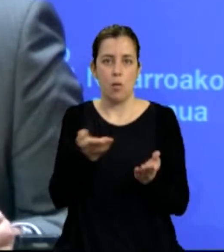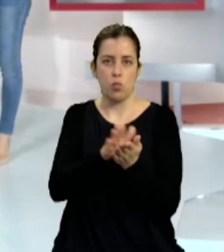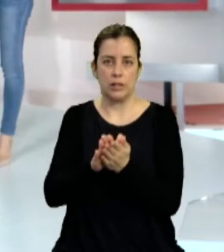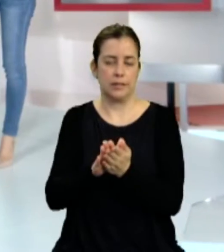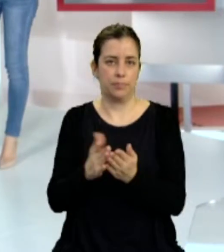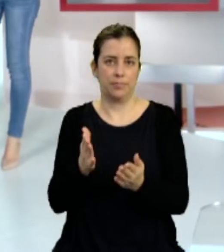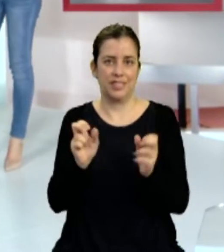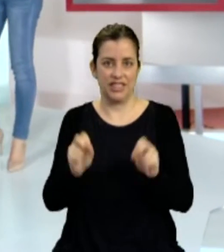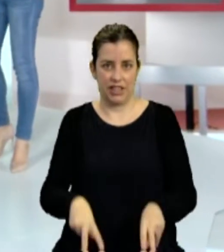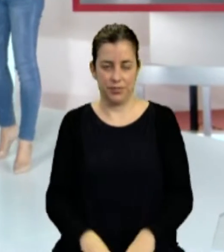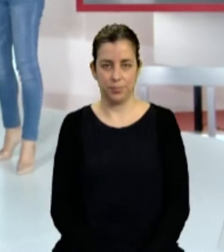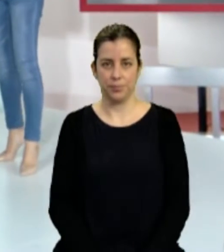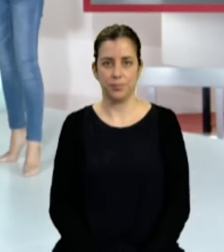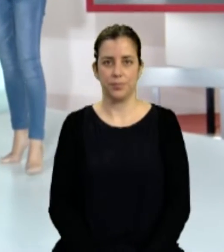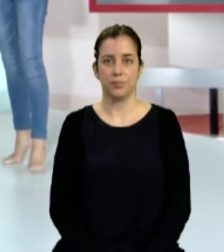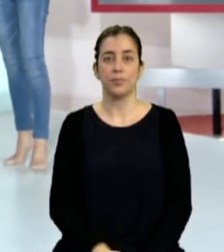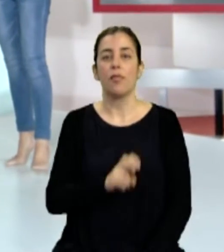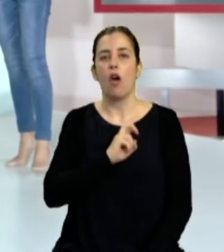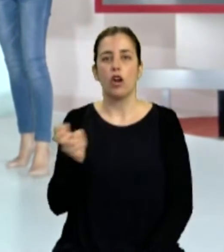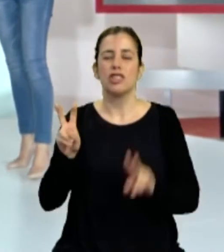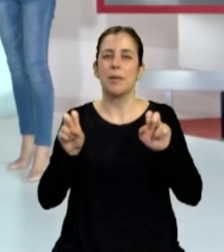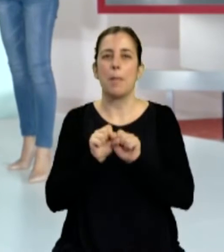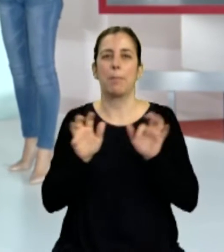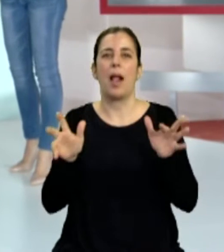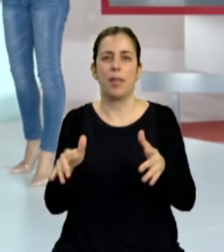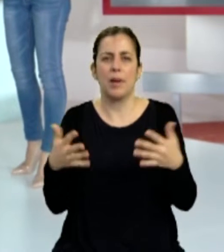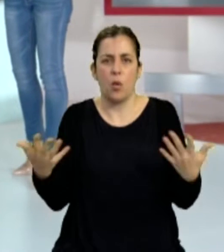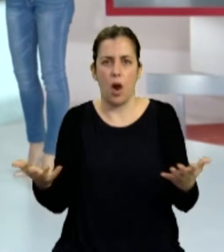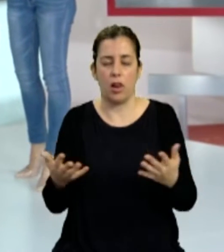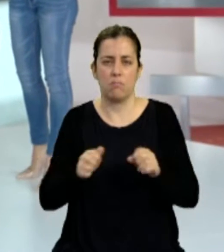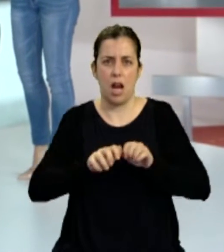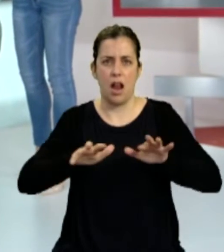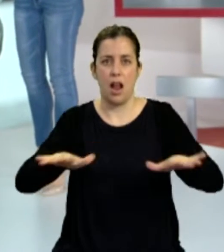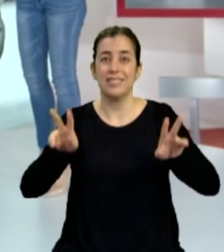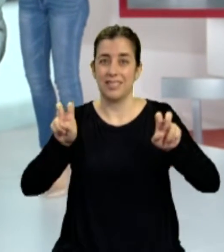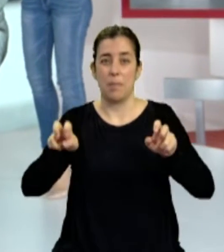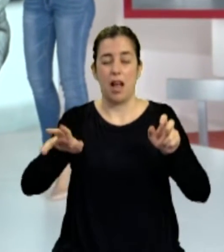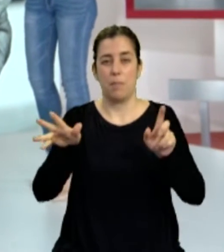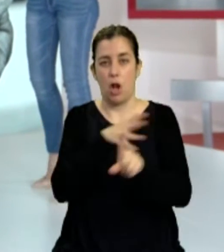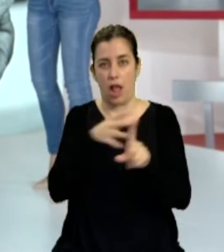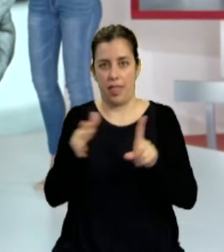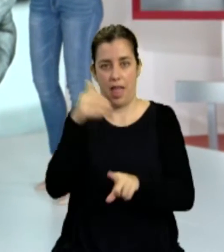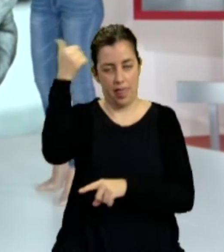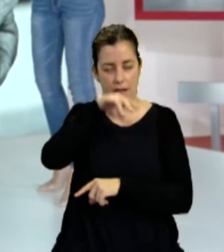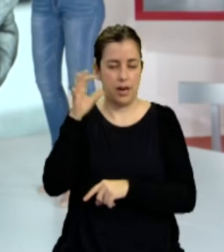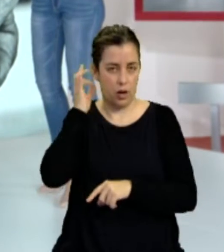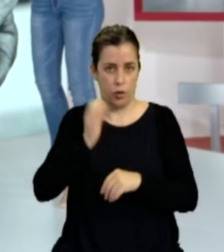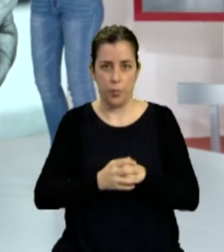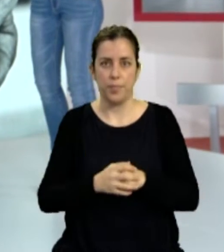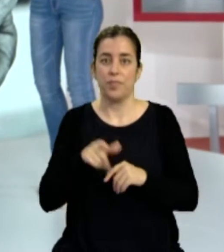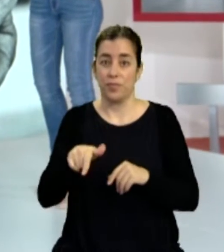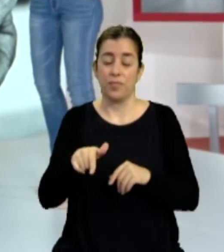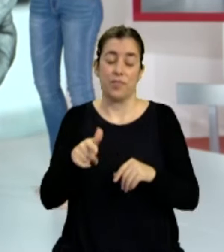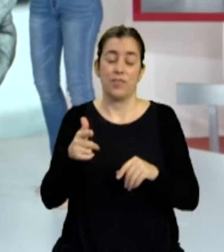fallecimientos. Y otra pandemia, la de la violencia de género. Este año está siendo muy duro para las víctimas. Las denuncias tras el